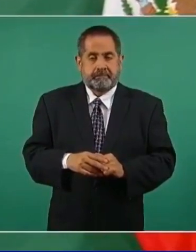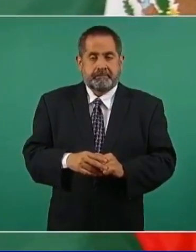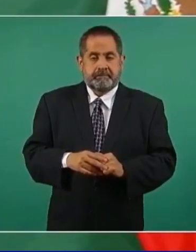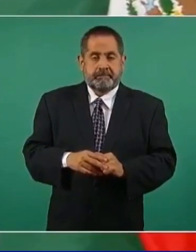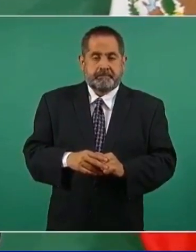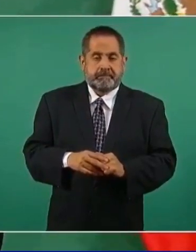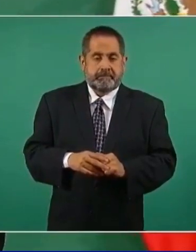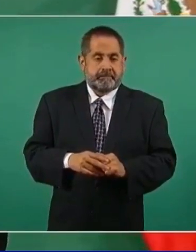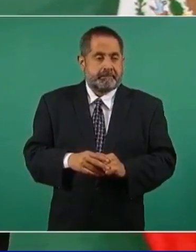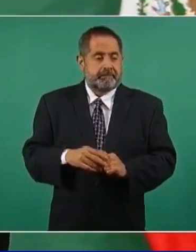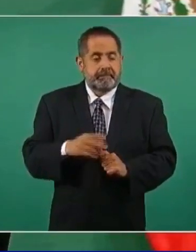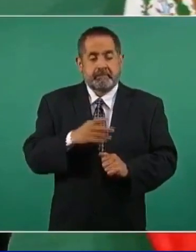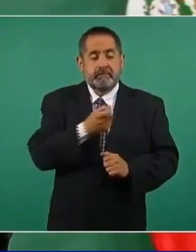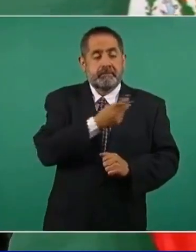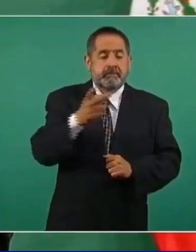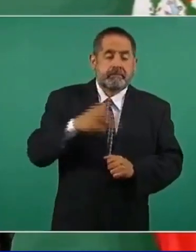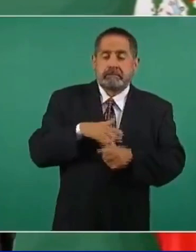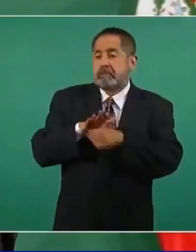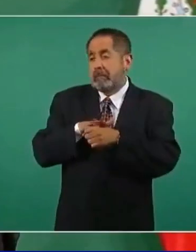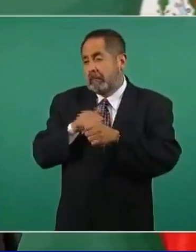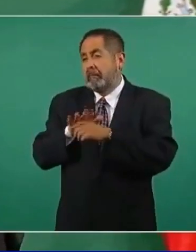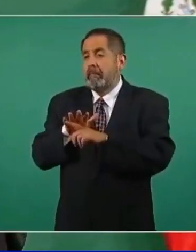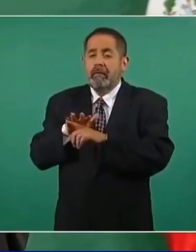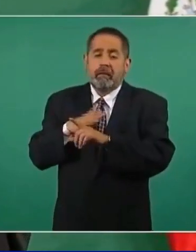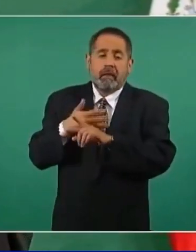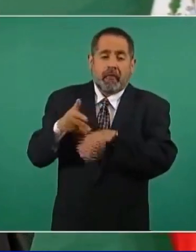la salamería,